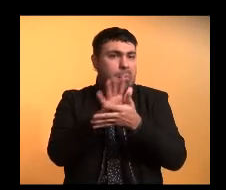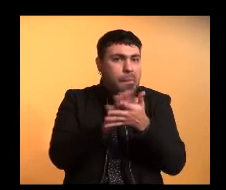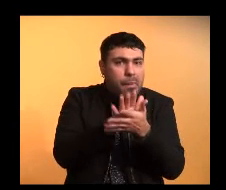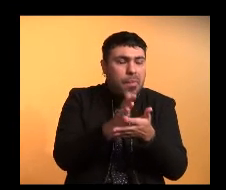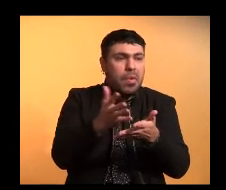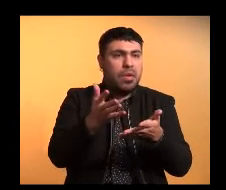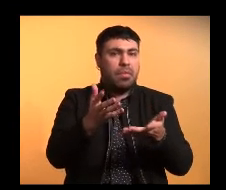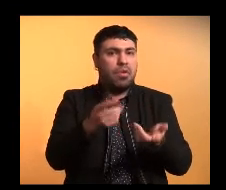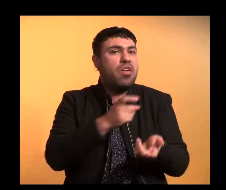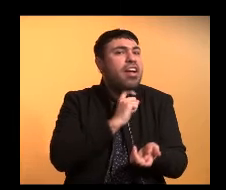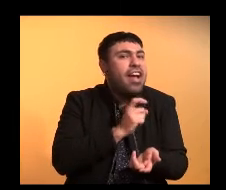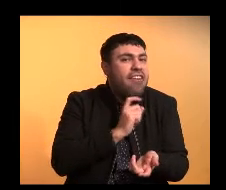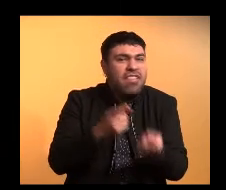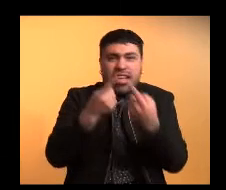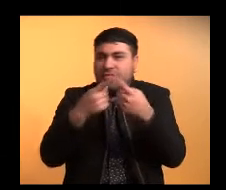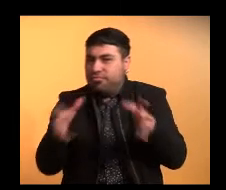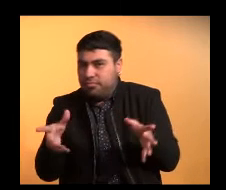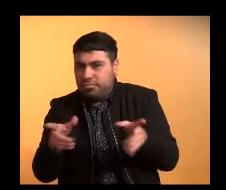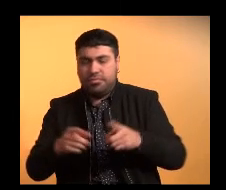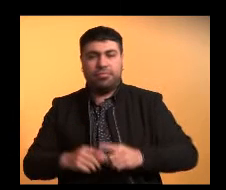cromista están las algas café.